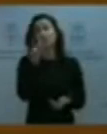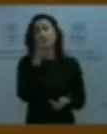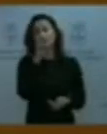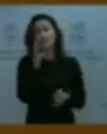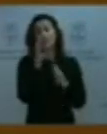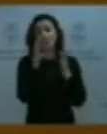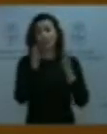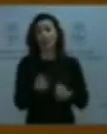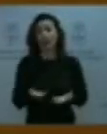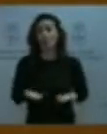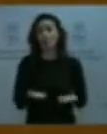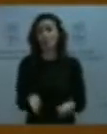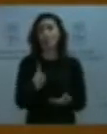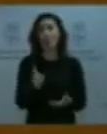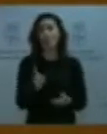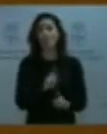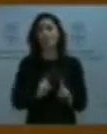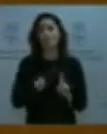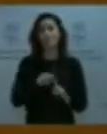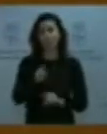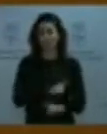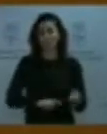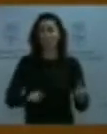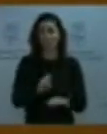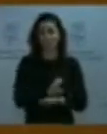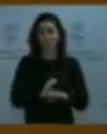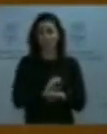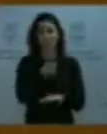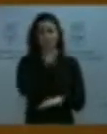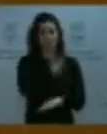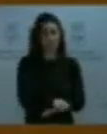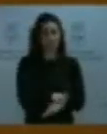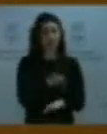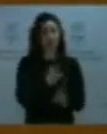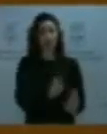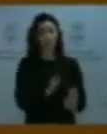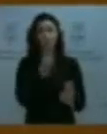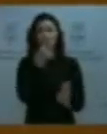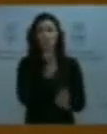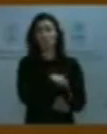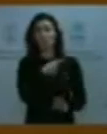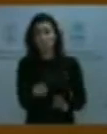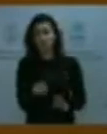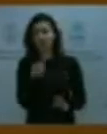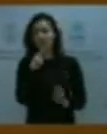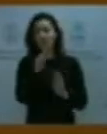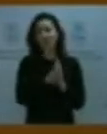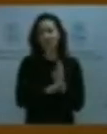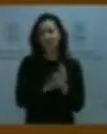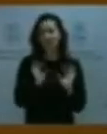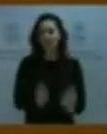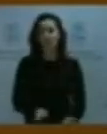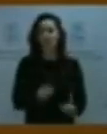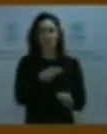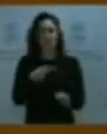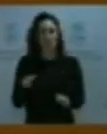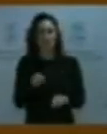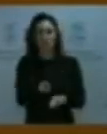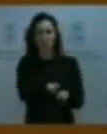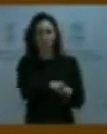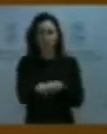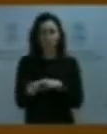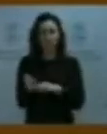consejero. Pero claro, si usted pone las medidas y no da resultado, claro, 200 cacerías, cero lobos. Esas